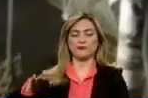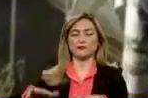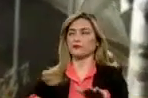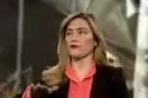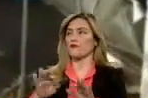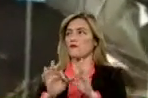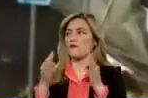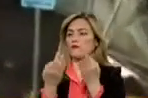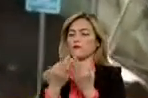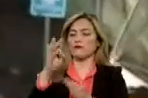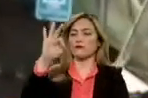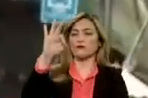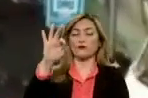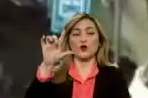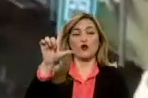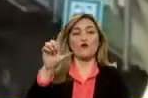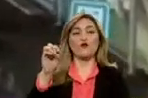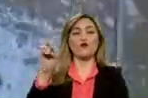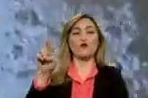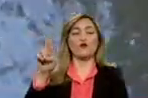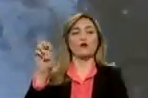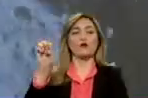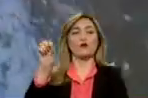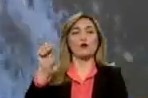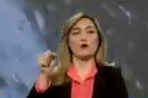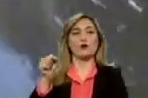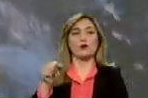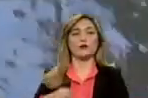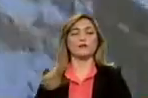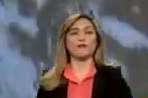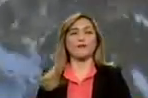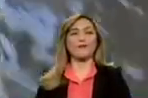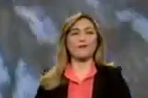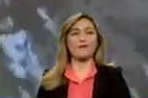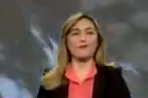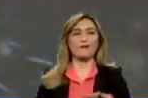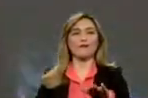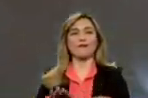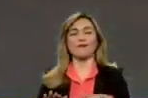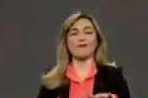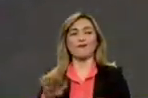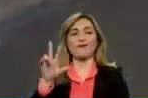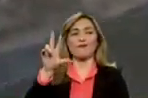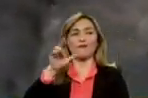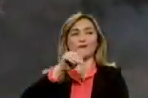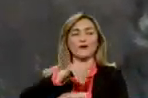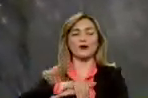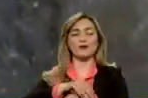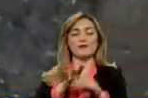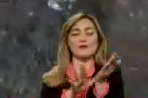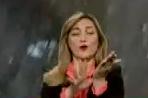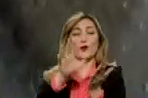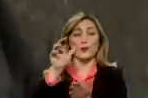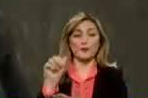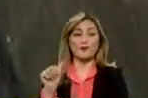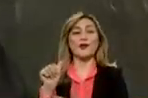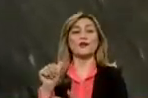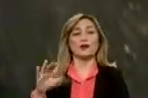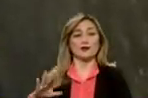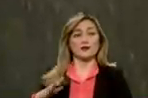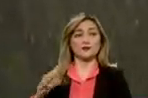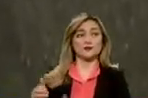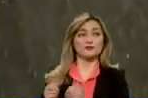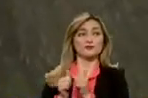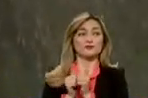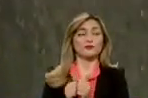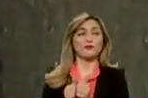familia Flores, y se llevaron realmente un susto a algo así de las 3 de la tarde, porque la hermana de la señora que está junto a